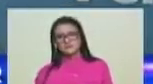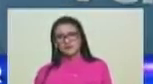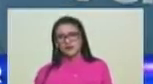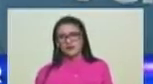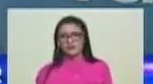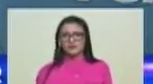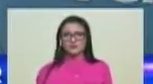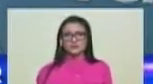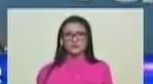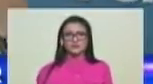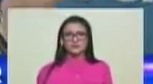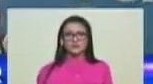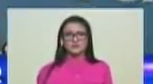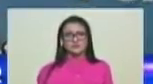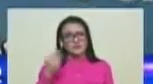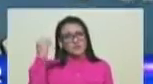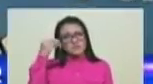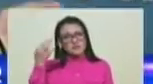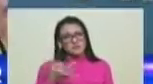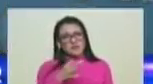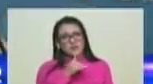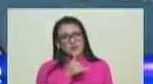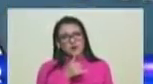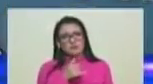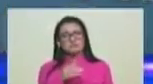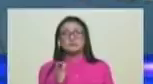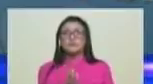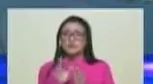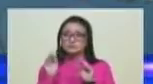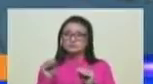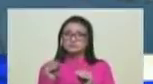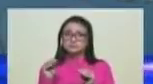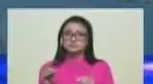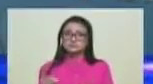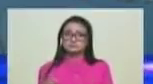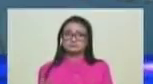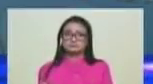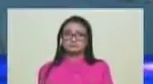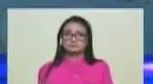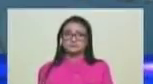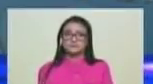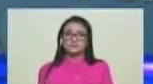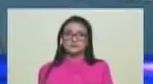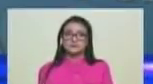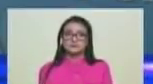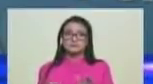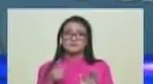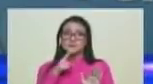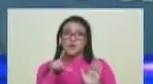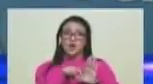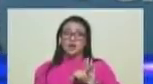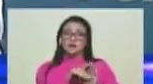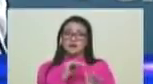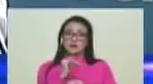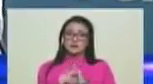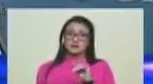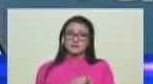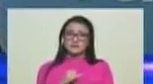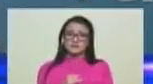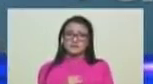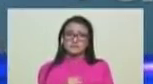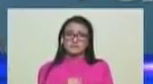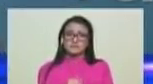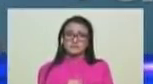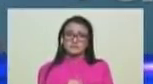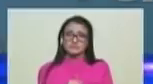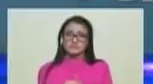esa irracionalidad y el llamado más importante es que se ajusten a derecho, que actúen conforme a las leyes internacionales, que actúen